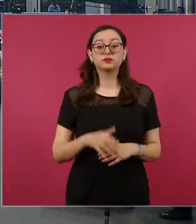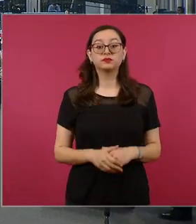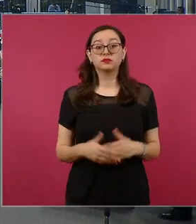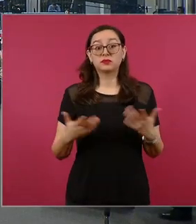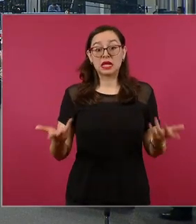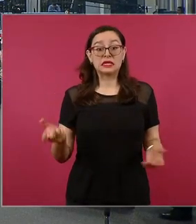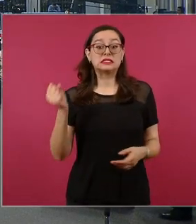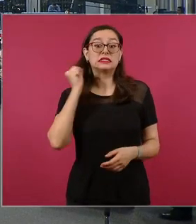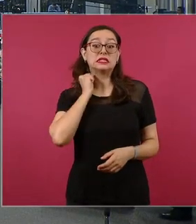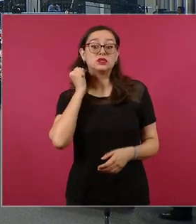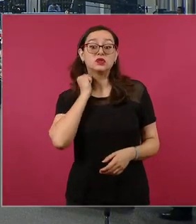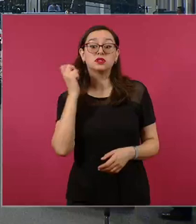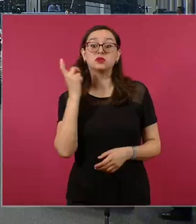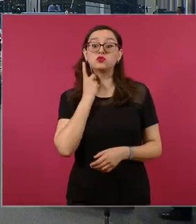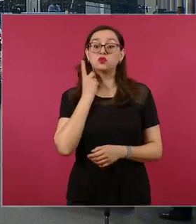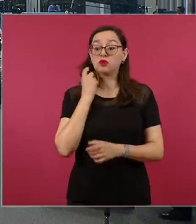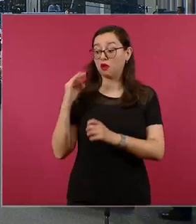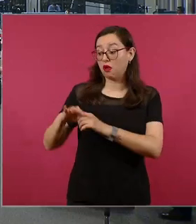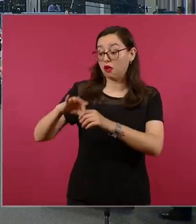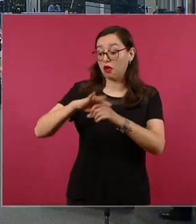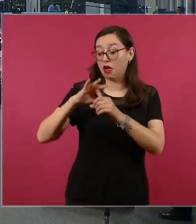pensado reunirse con ellos.